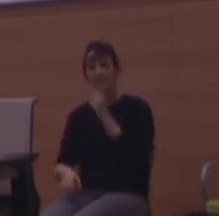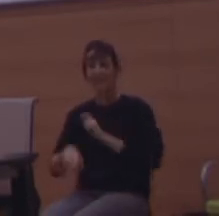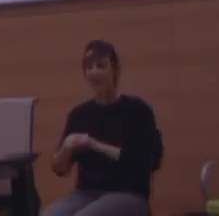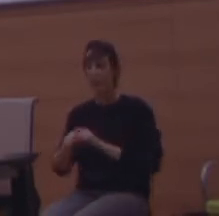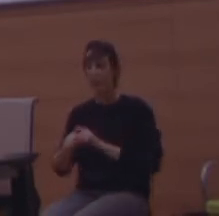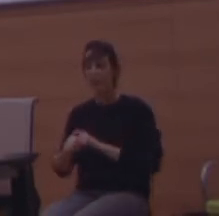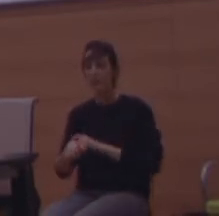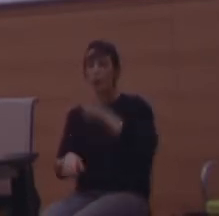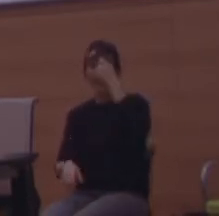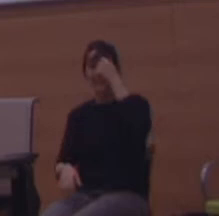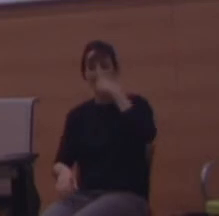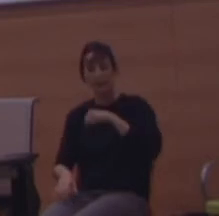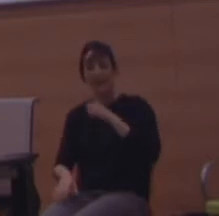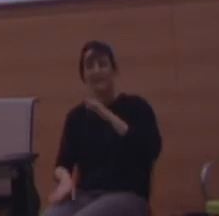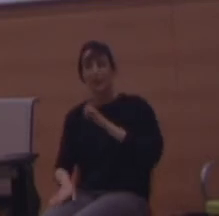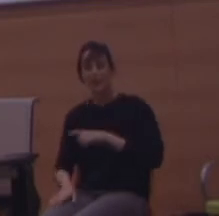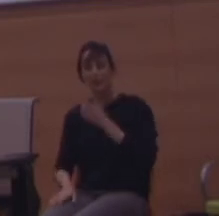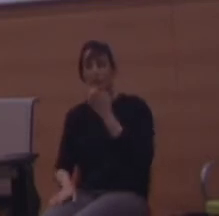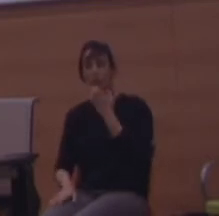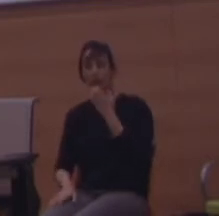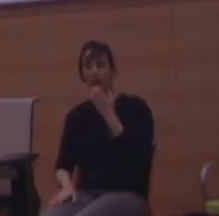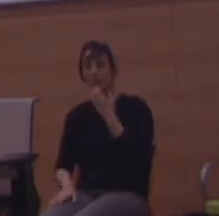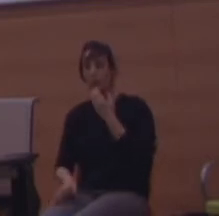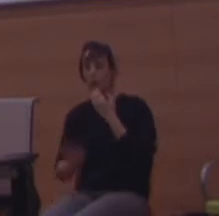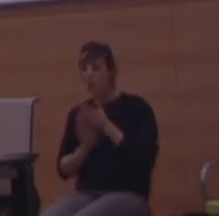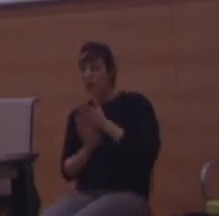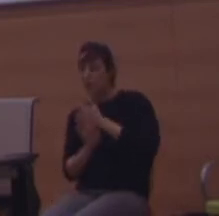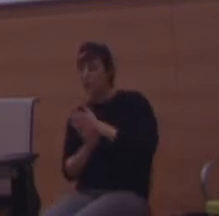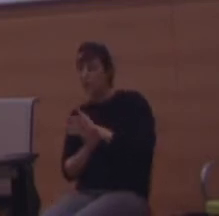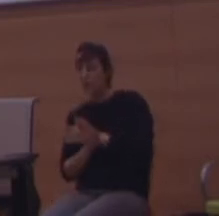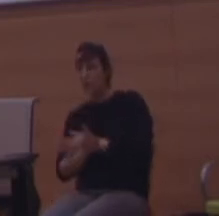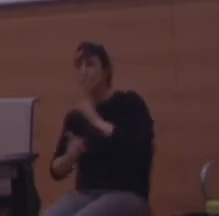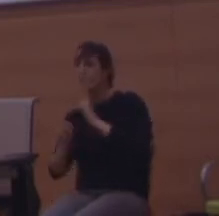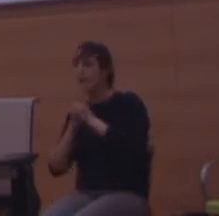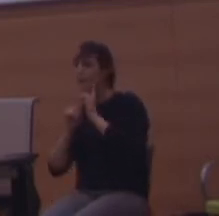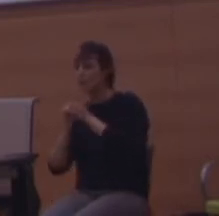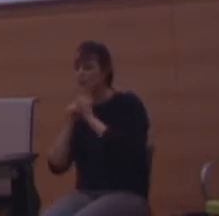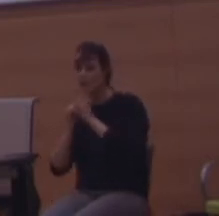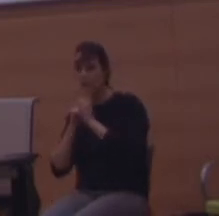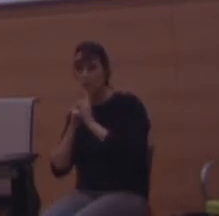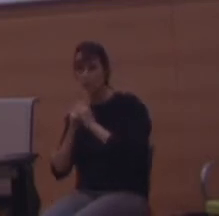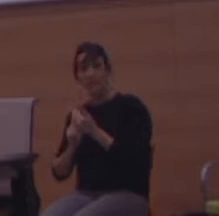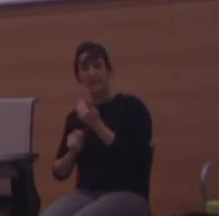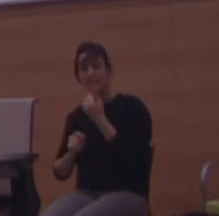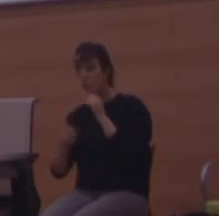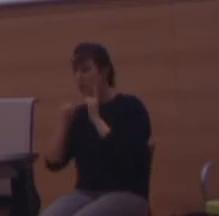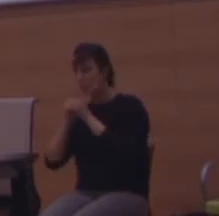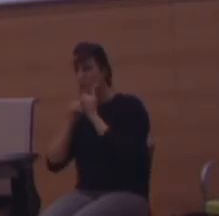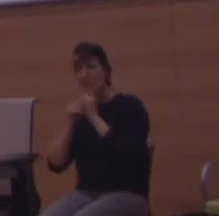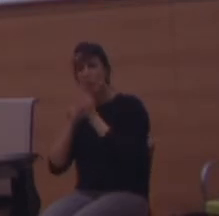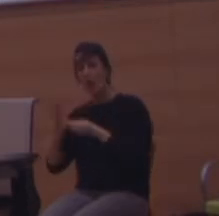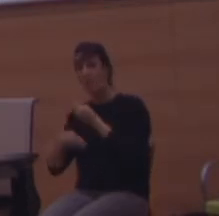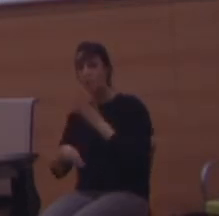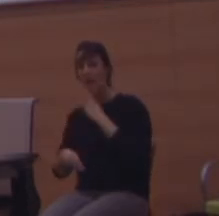mejor tratamiento del pie diabético es todo lo que hemos escuchado ahora, todo lo que es prevención. Si hacemos una prevención adecuada, es